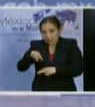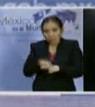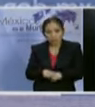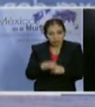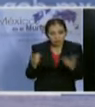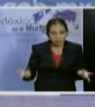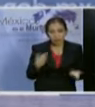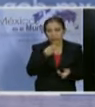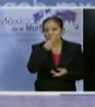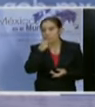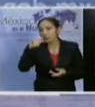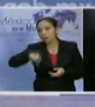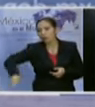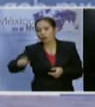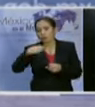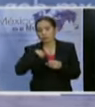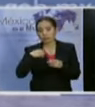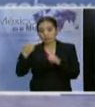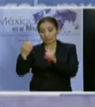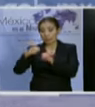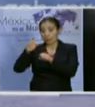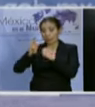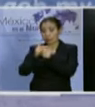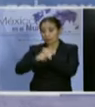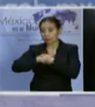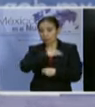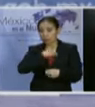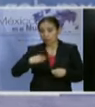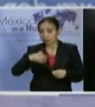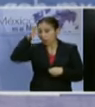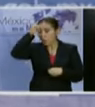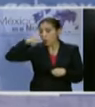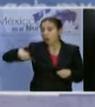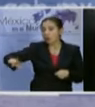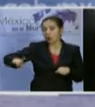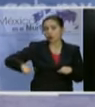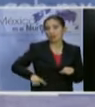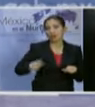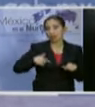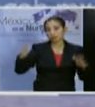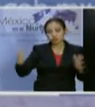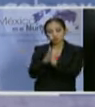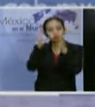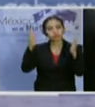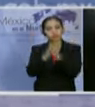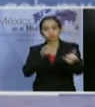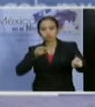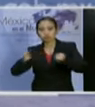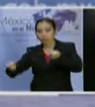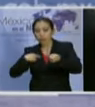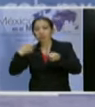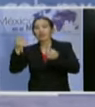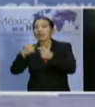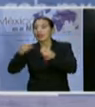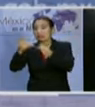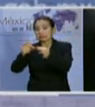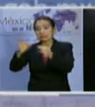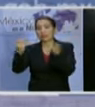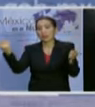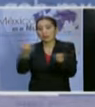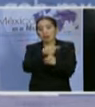sentadas. Y decimos que los Estados miembros debiesen ponerse de acuerdo respecto a una gobernanza participativa y que rinda cuentas a todo